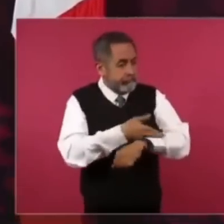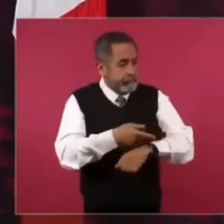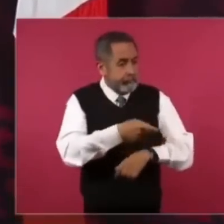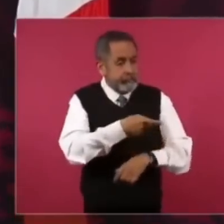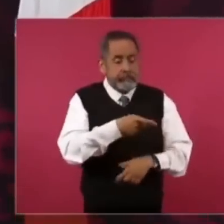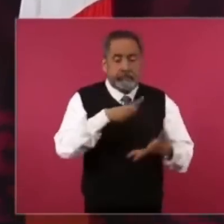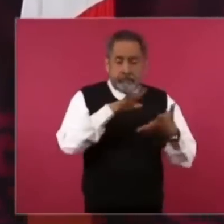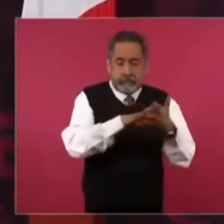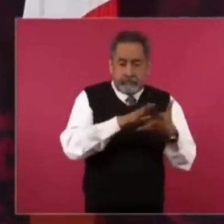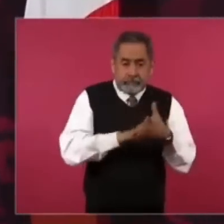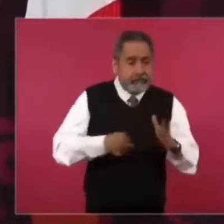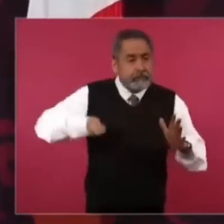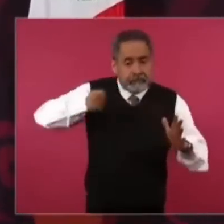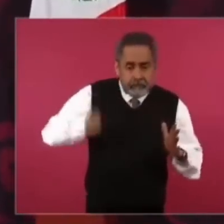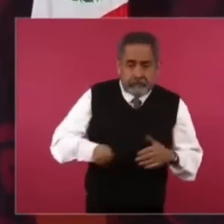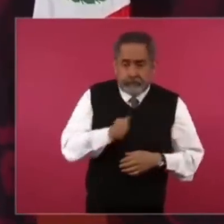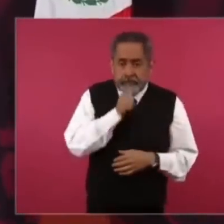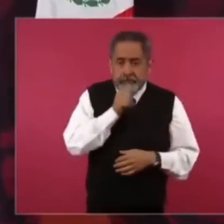sentencia